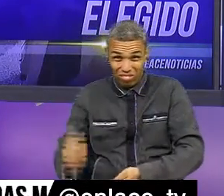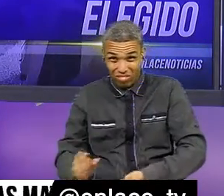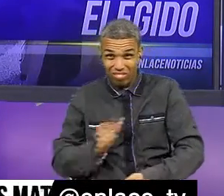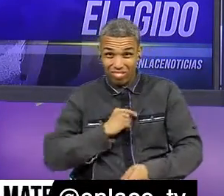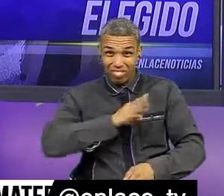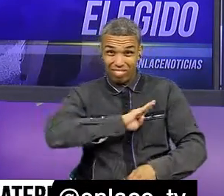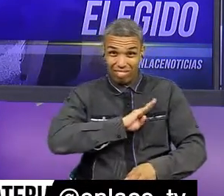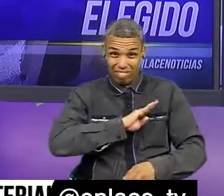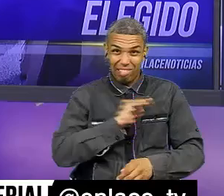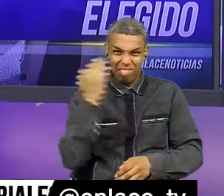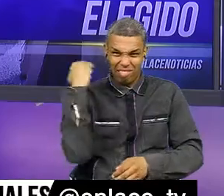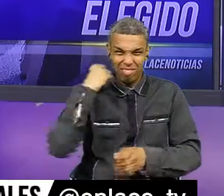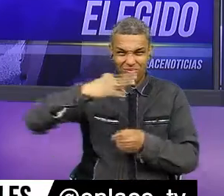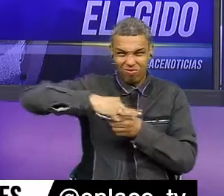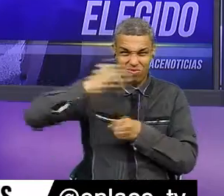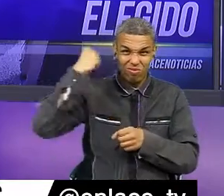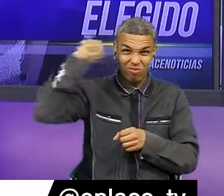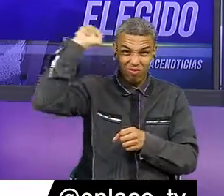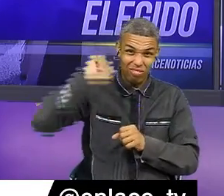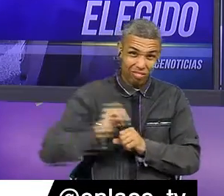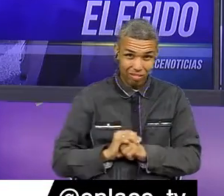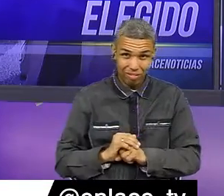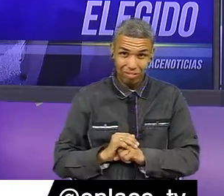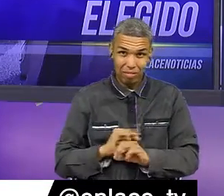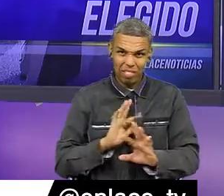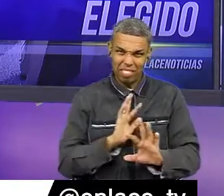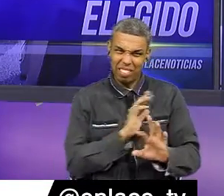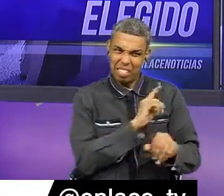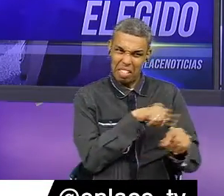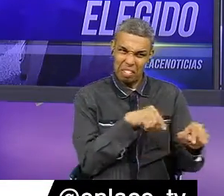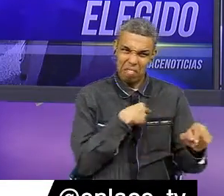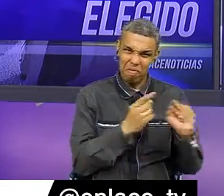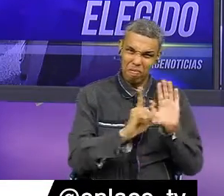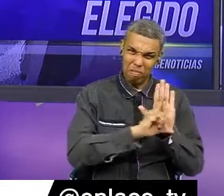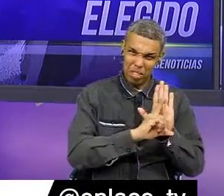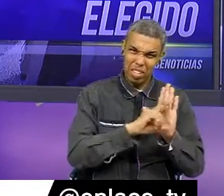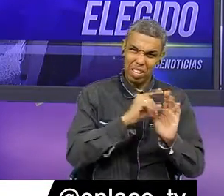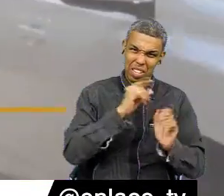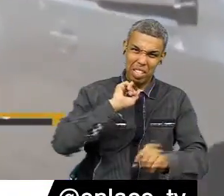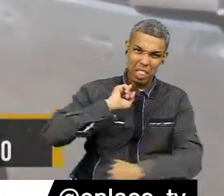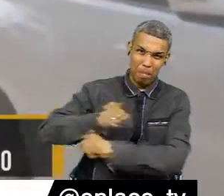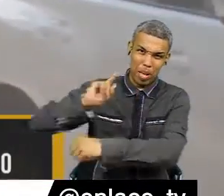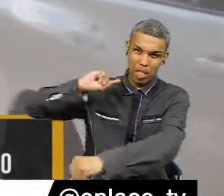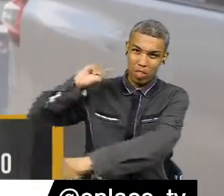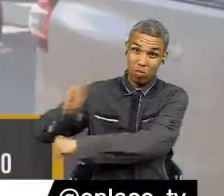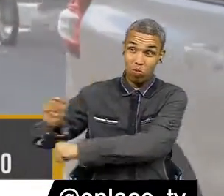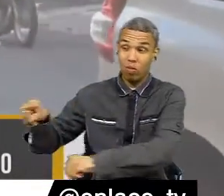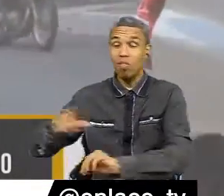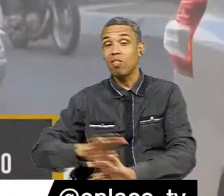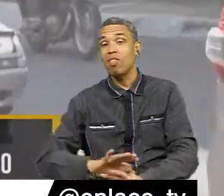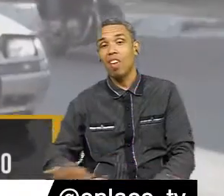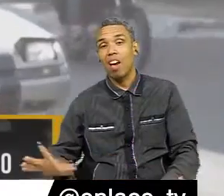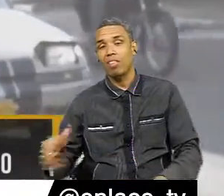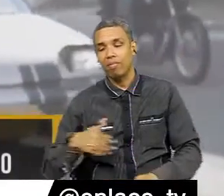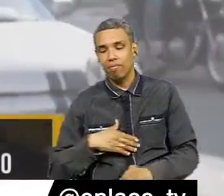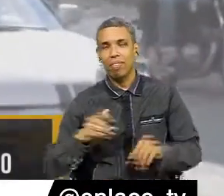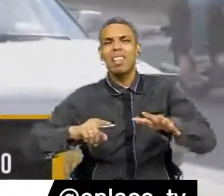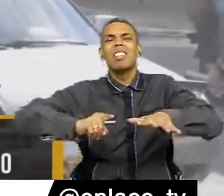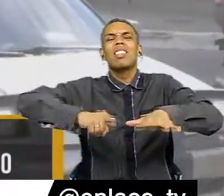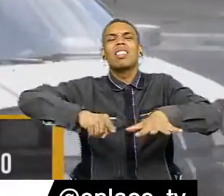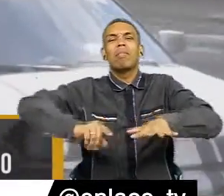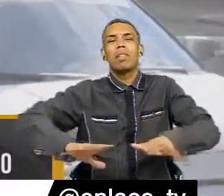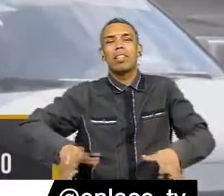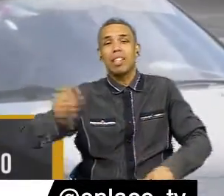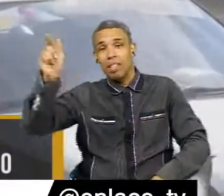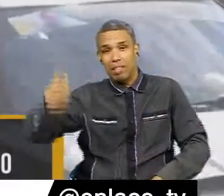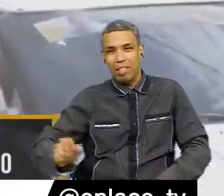Pinilla. La comunidad recibió con complacencia la decisión judicial. Luego de 6 meses de espera, el alcalde de Sabana de